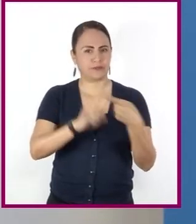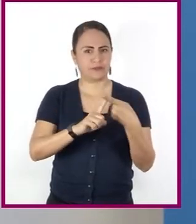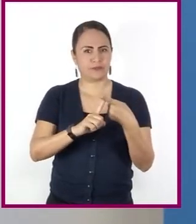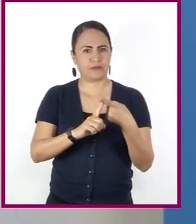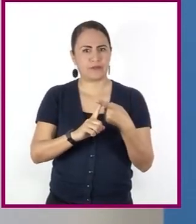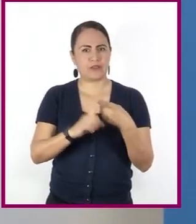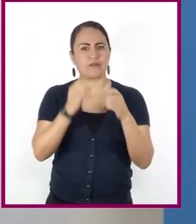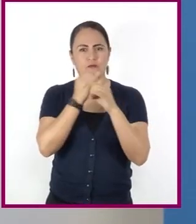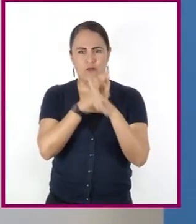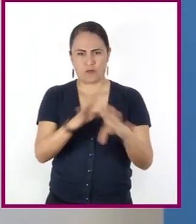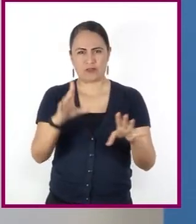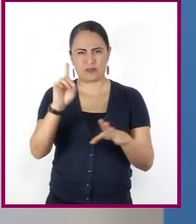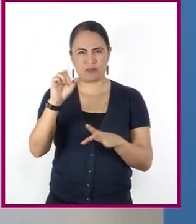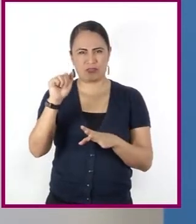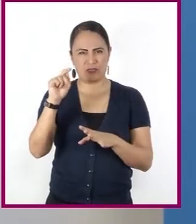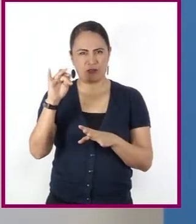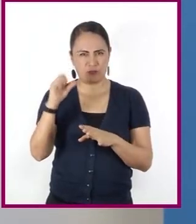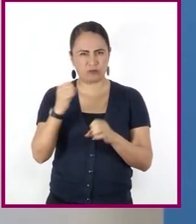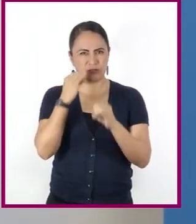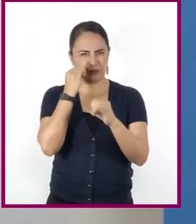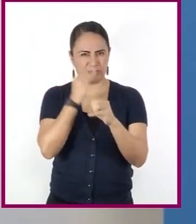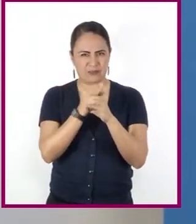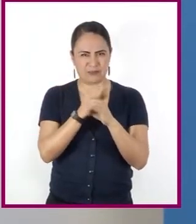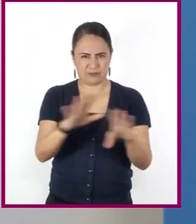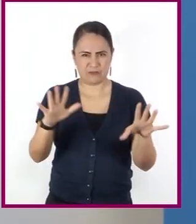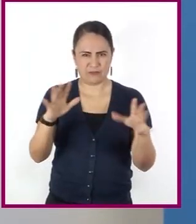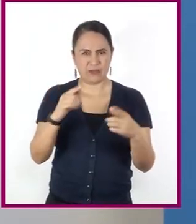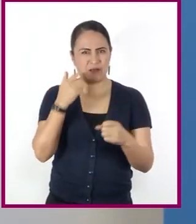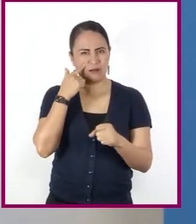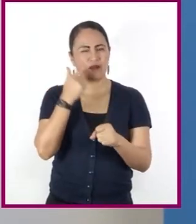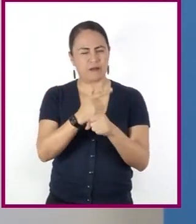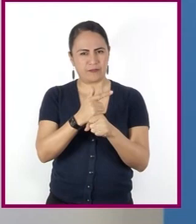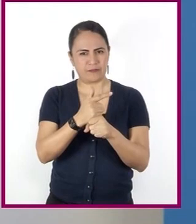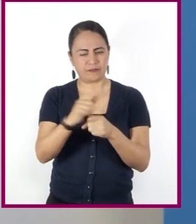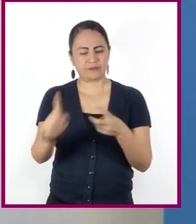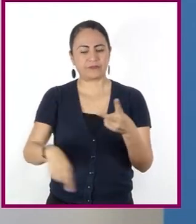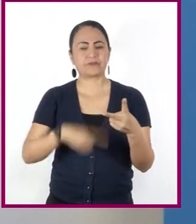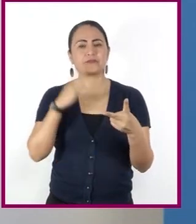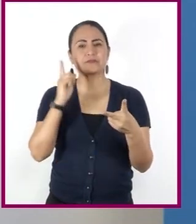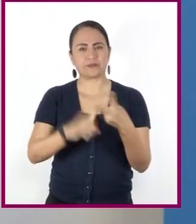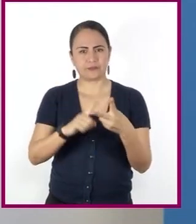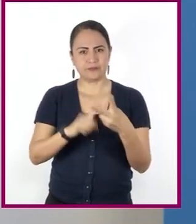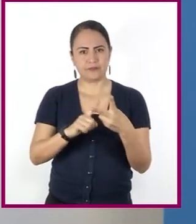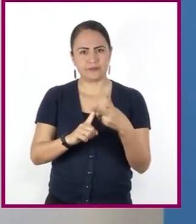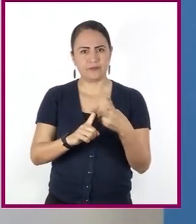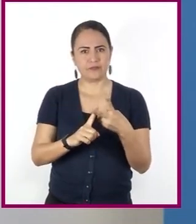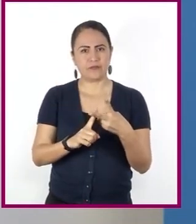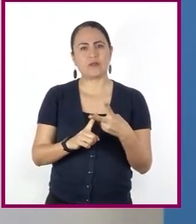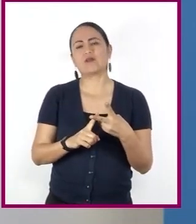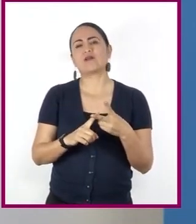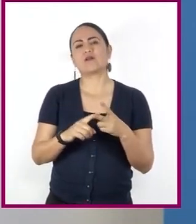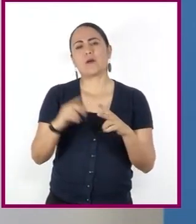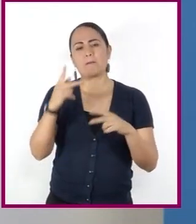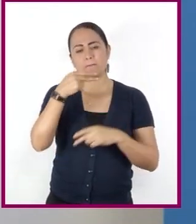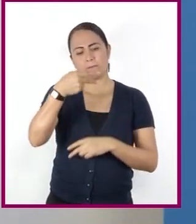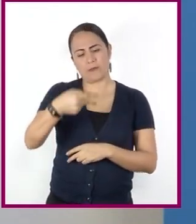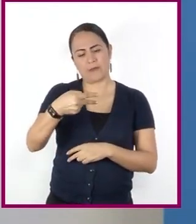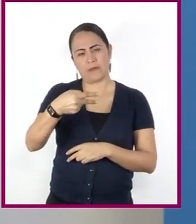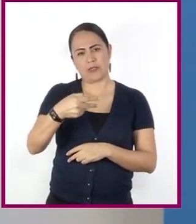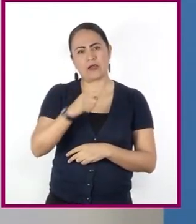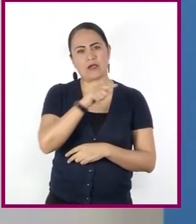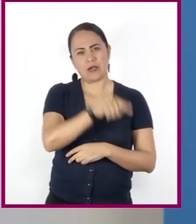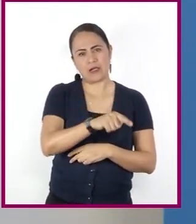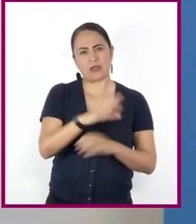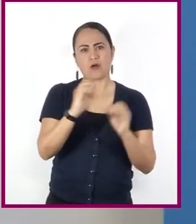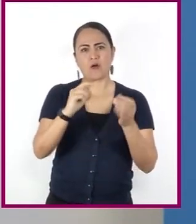identificar los datos que se dan en el contexto del reto planteado. 2, identificar el factor de equivalencia o la